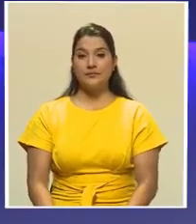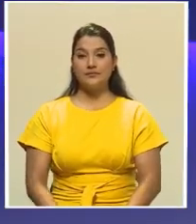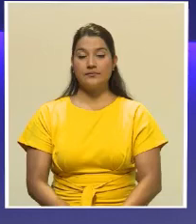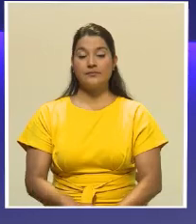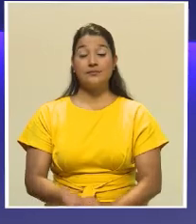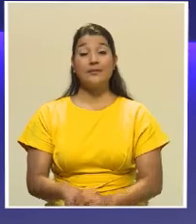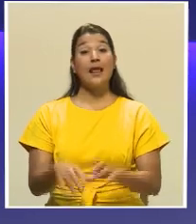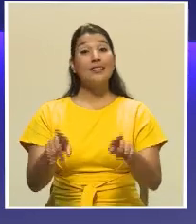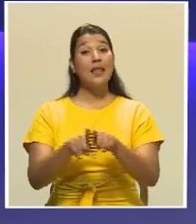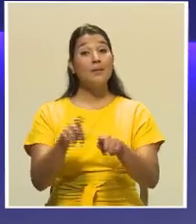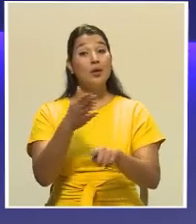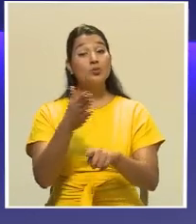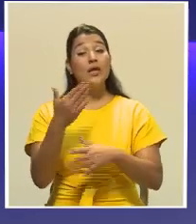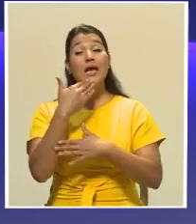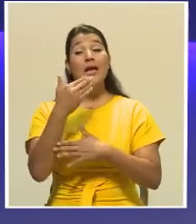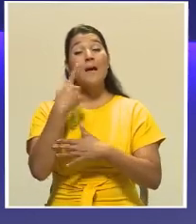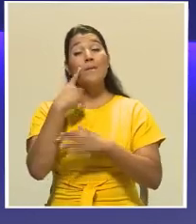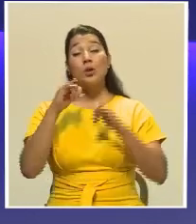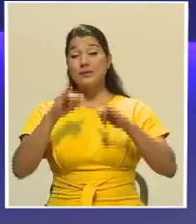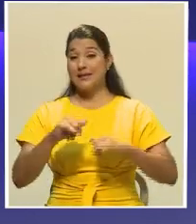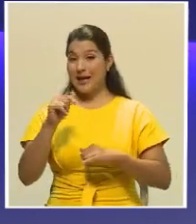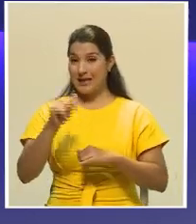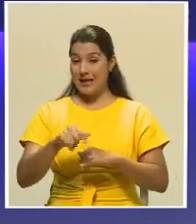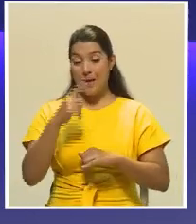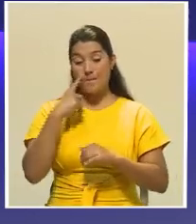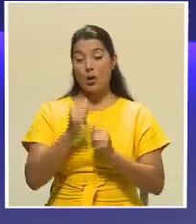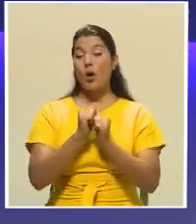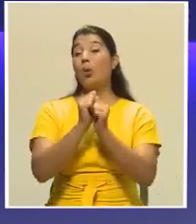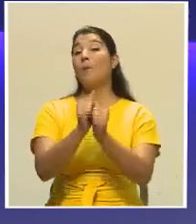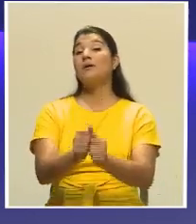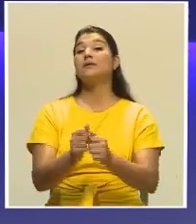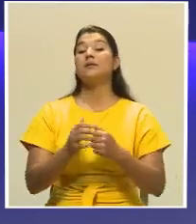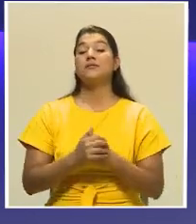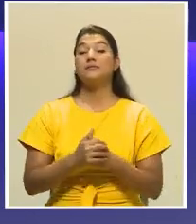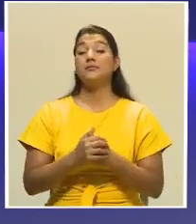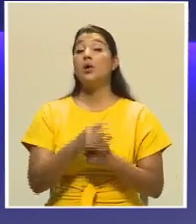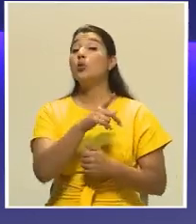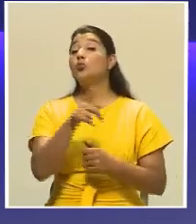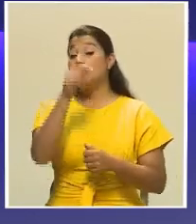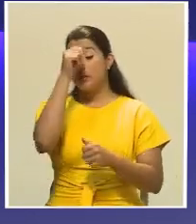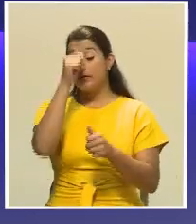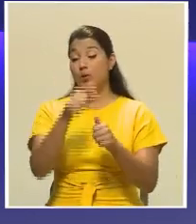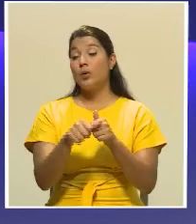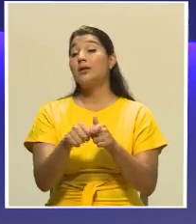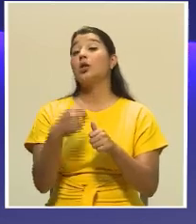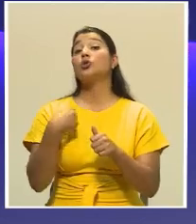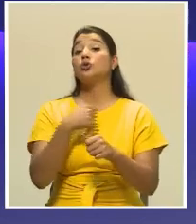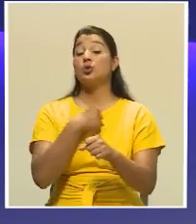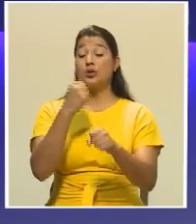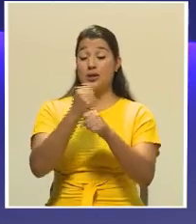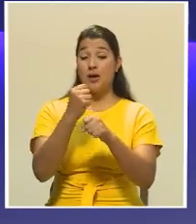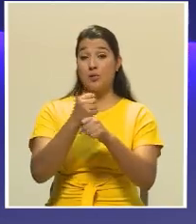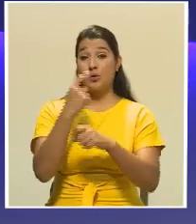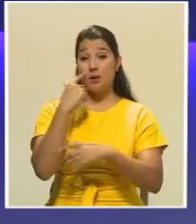Y también a ustedes las gracias por estar ahí, por acompañarnos. Recuerden,